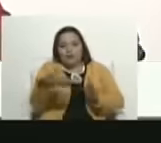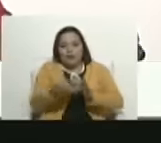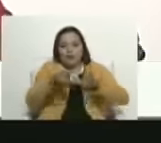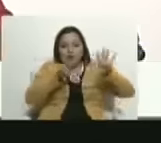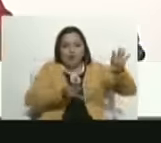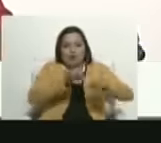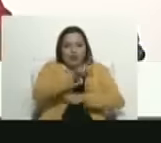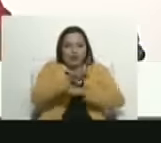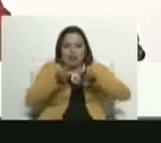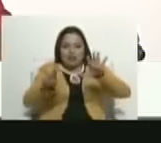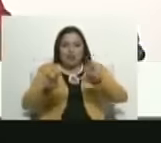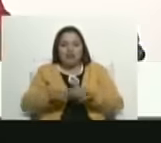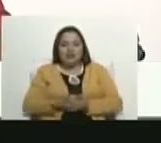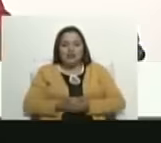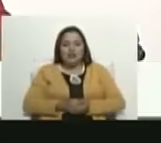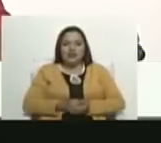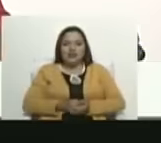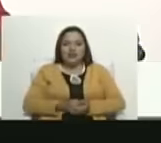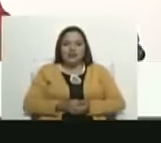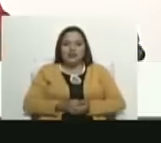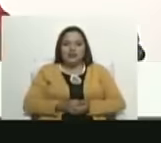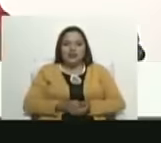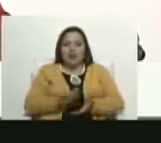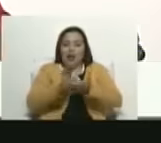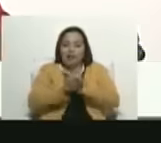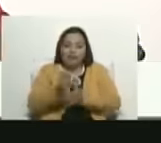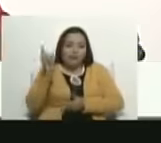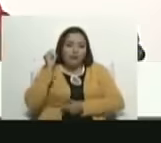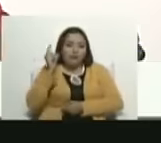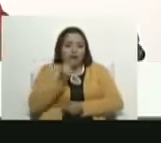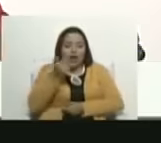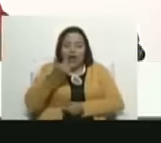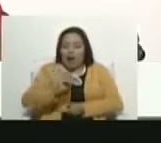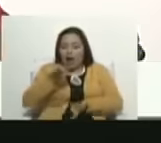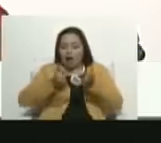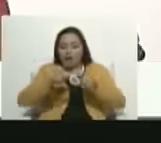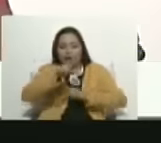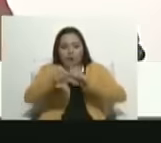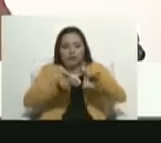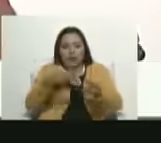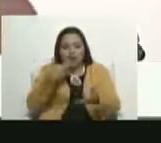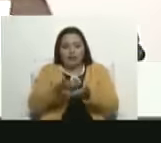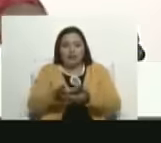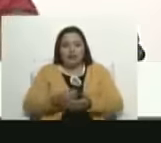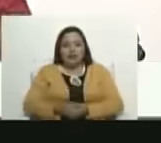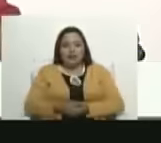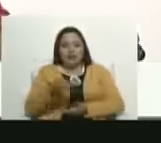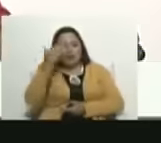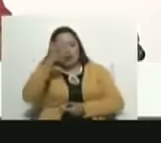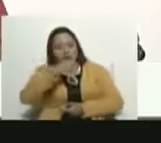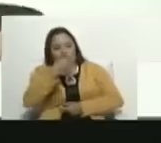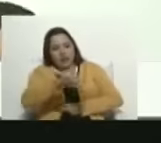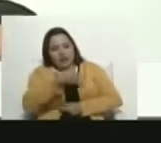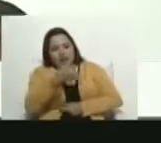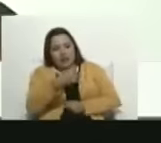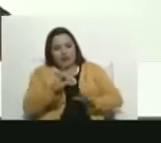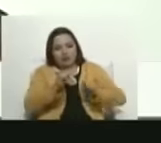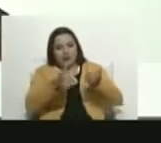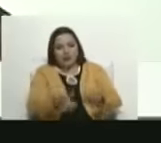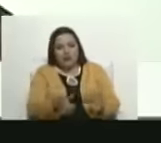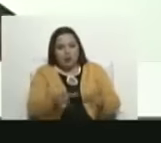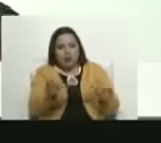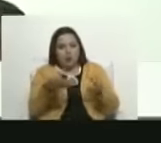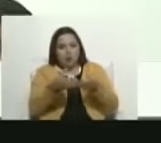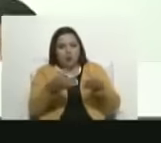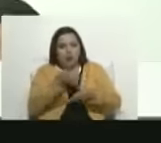1817. Bueno, compañeros, compañeras, si hay alguna pregunta, les agradezco. Saludos, buenas tardes. Iniciamos el ciclo de